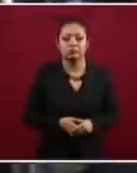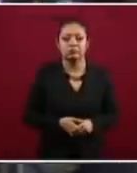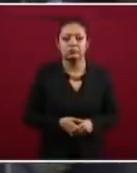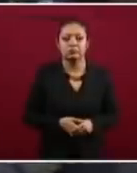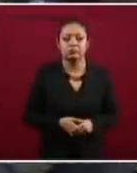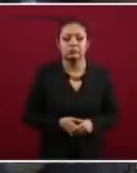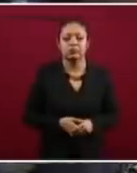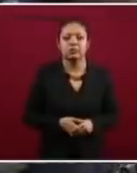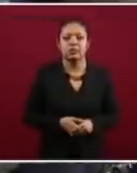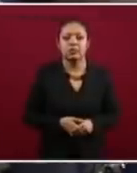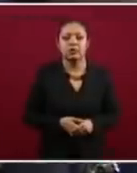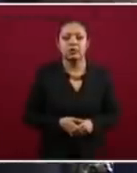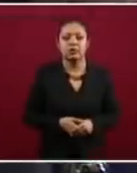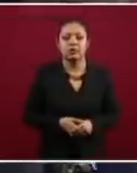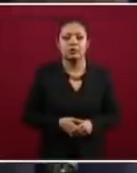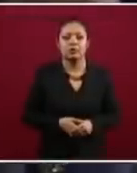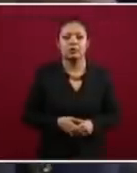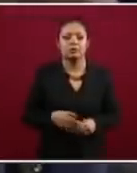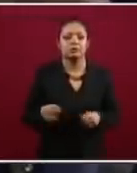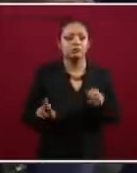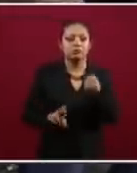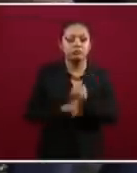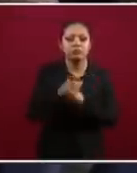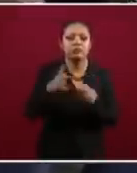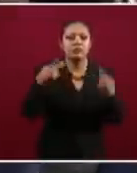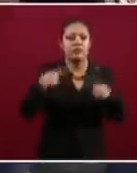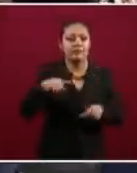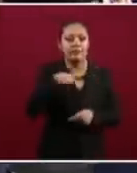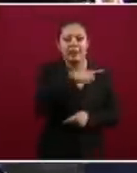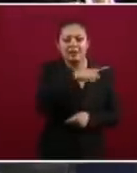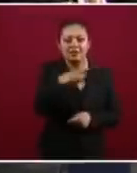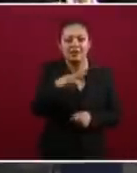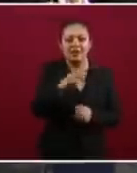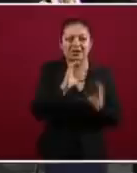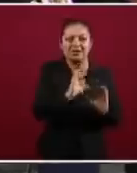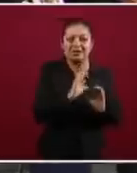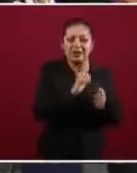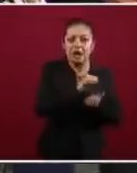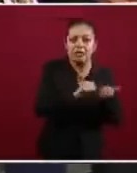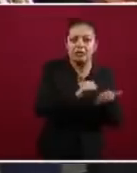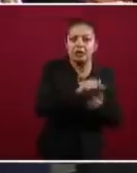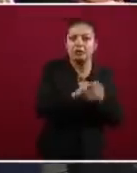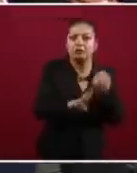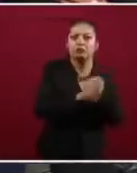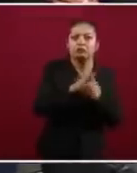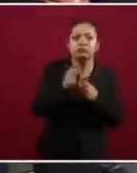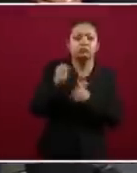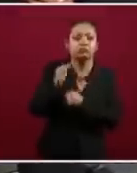No hubieron manifestaciones de ambientalistas, aun cuando